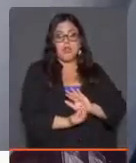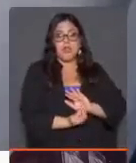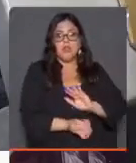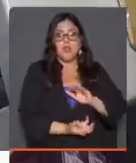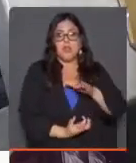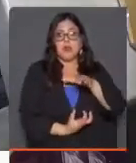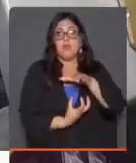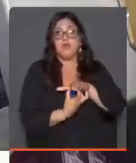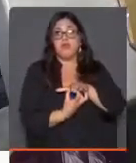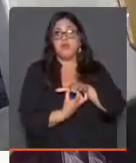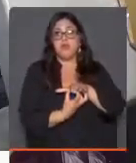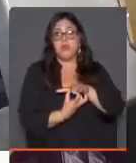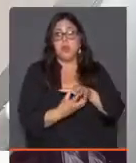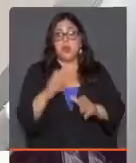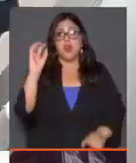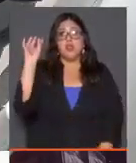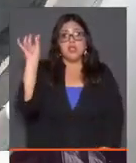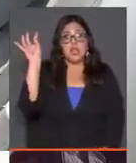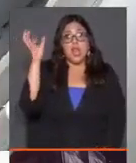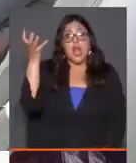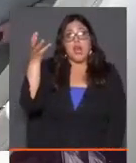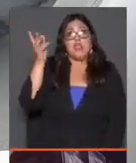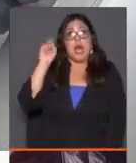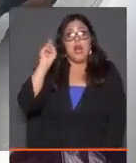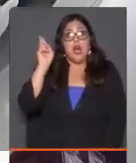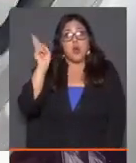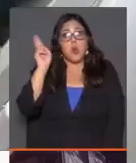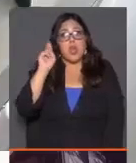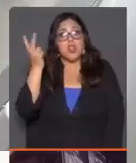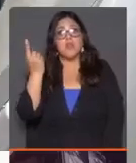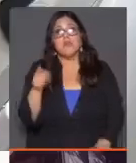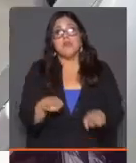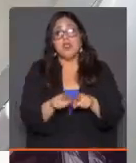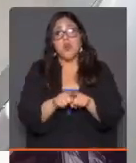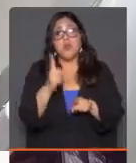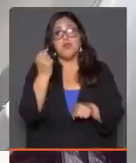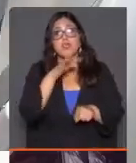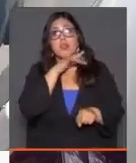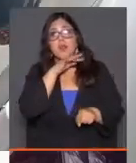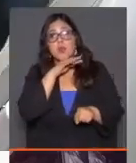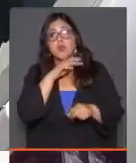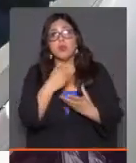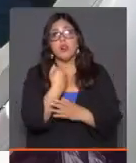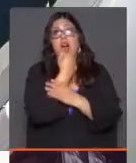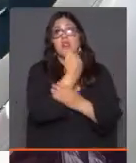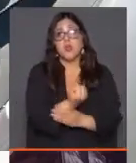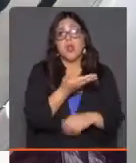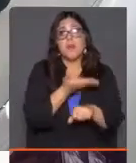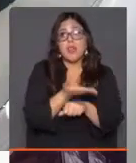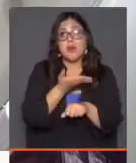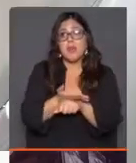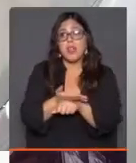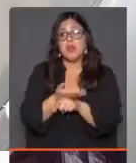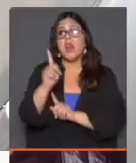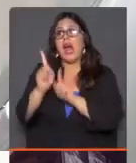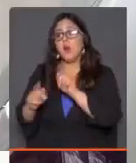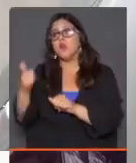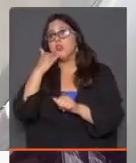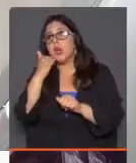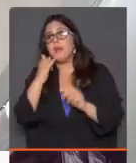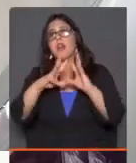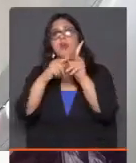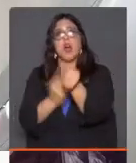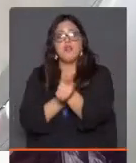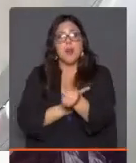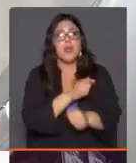balazos, pidieron ayuda. 11 minutos la estuvieron esperando. Hubo hasta llamado a los familiares incluso. Sí, de